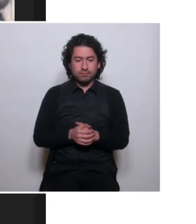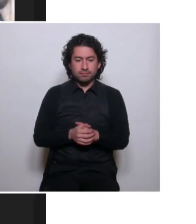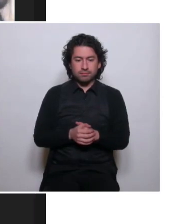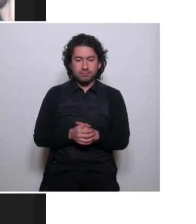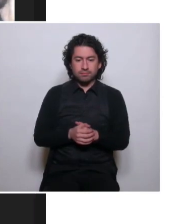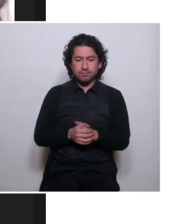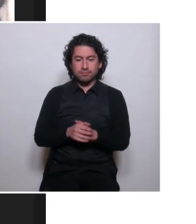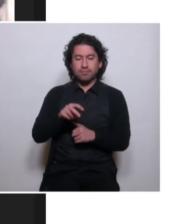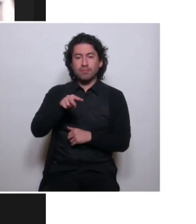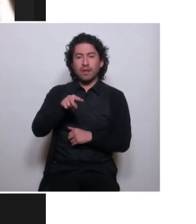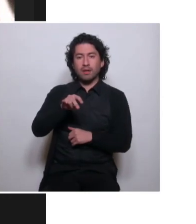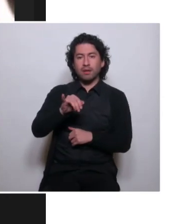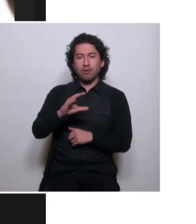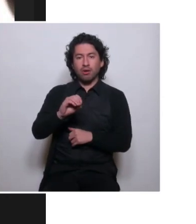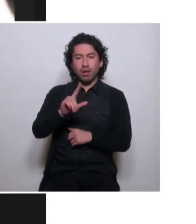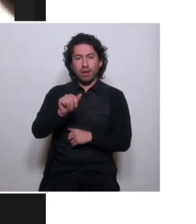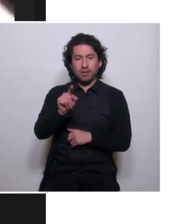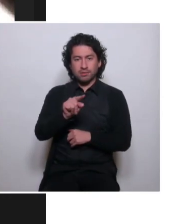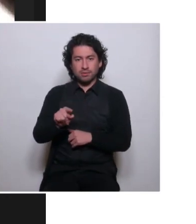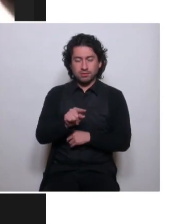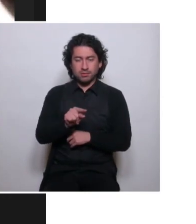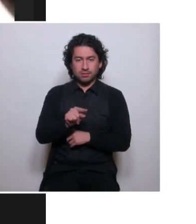Señor Nicolás Núñez.